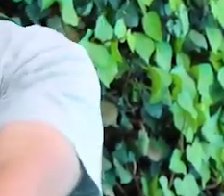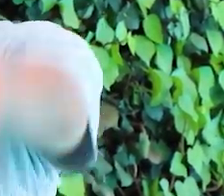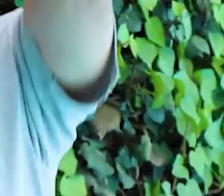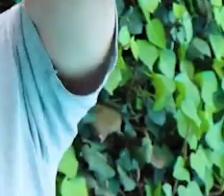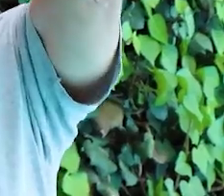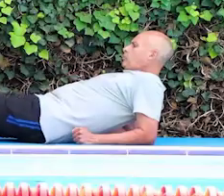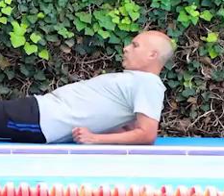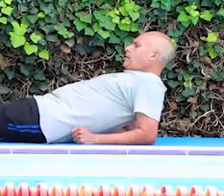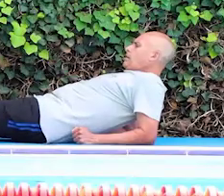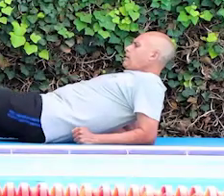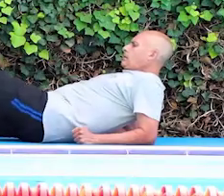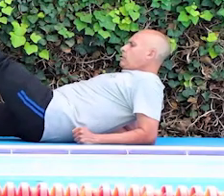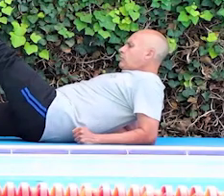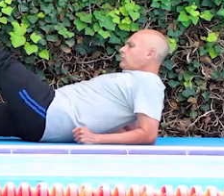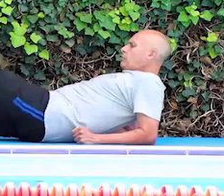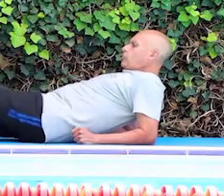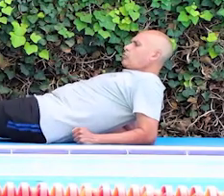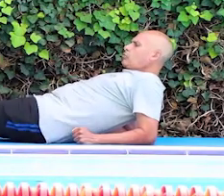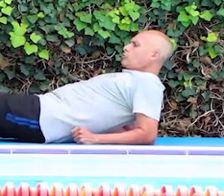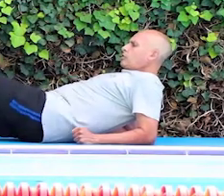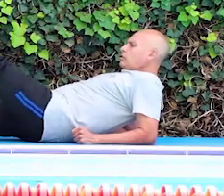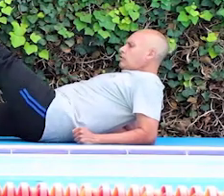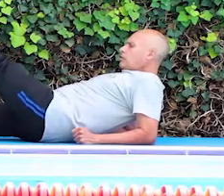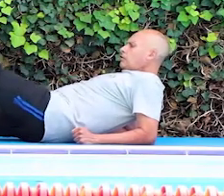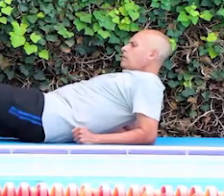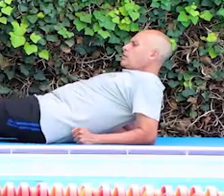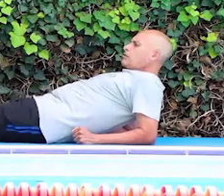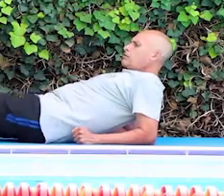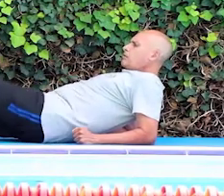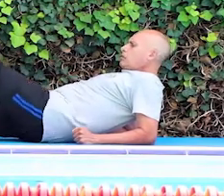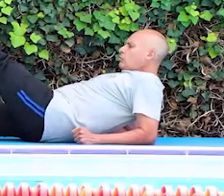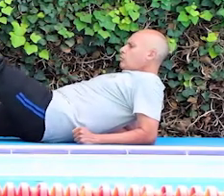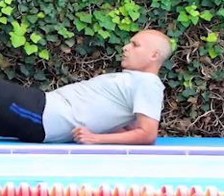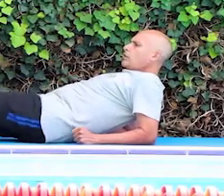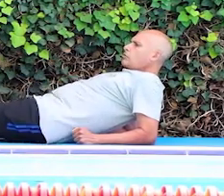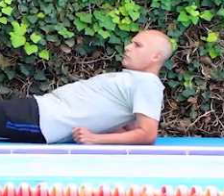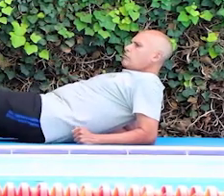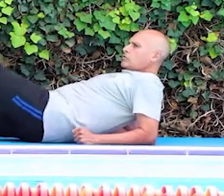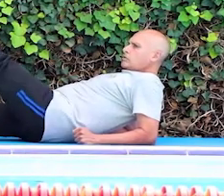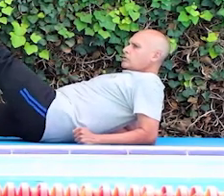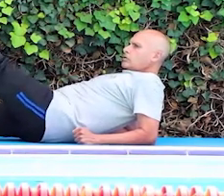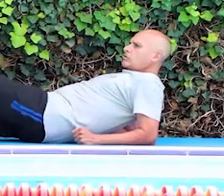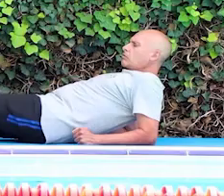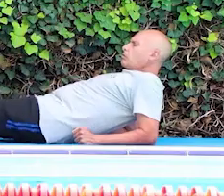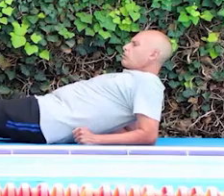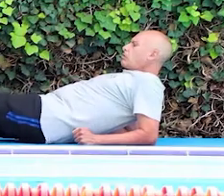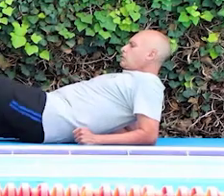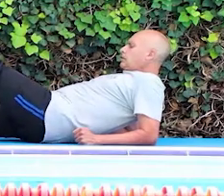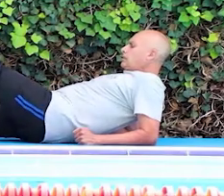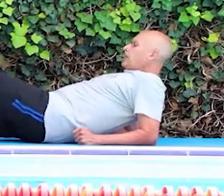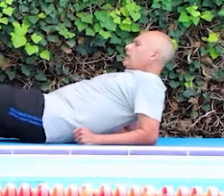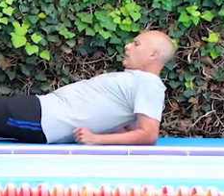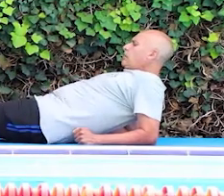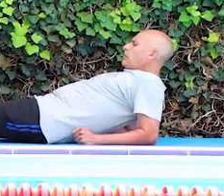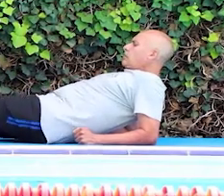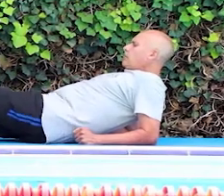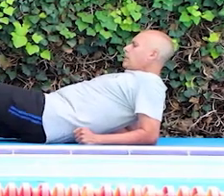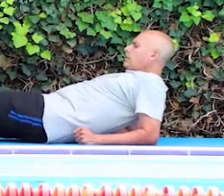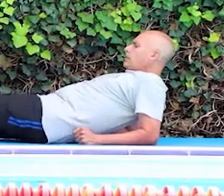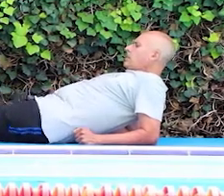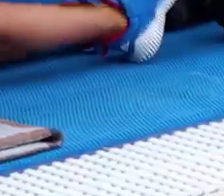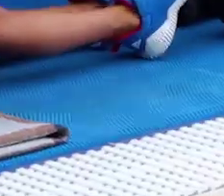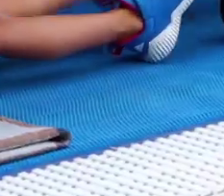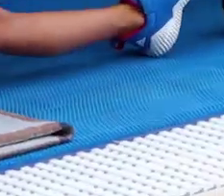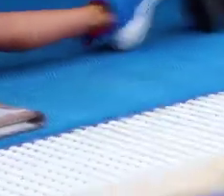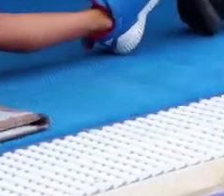10 veces la otra pierna. Una, dos, 3, 4, 5, 6. Ahora la otra